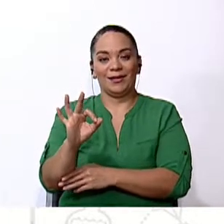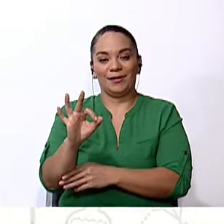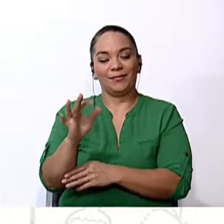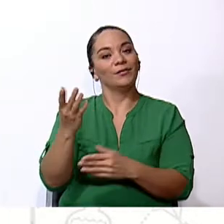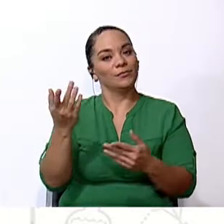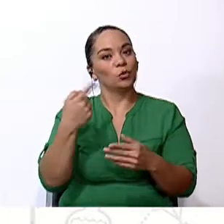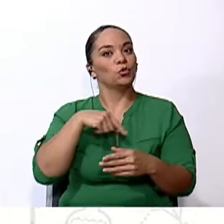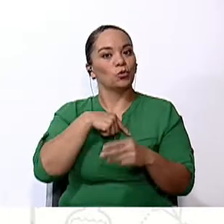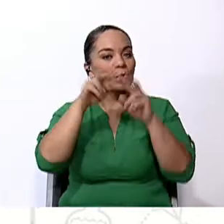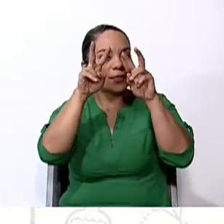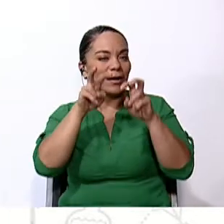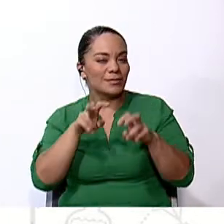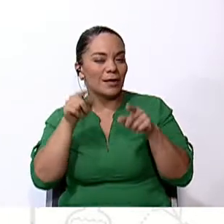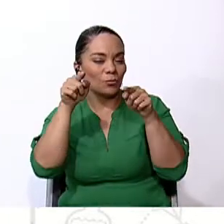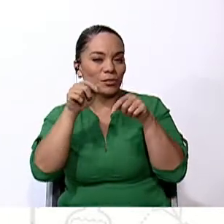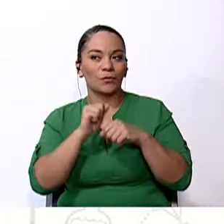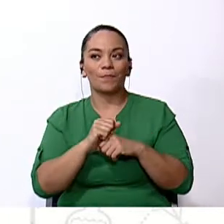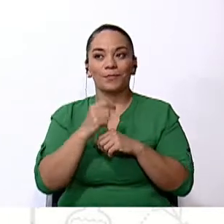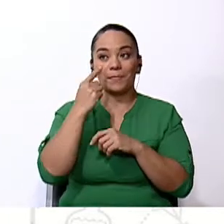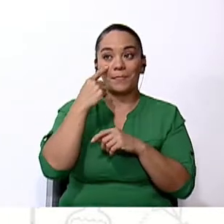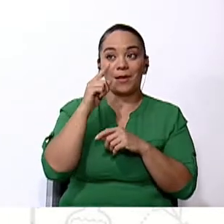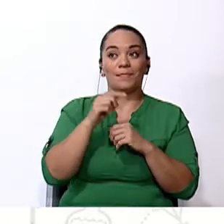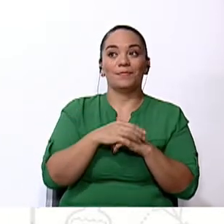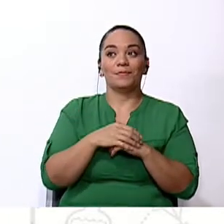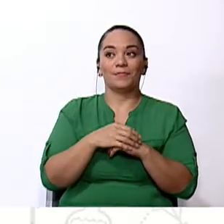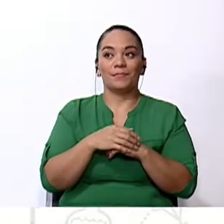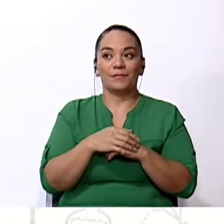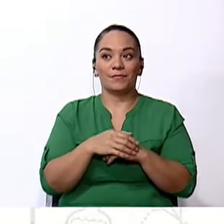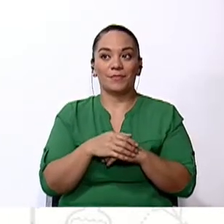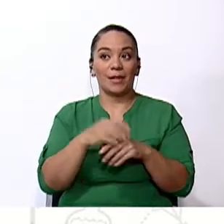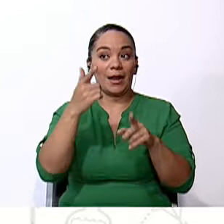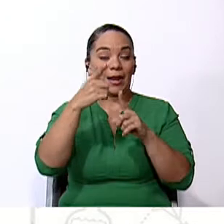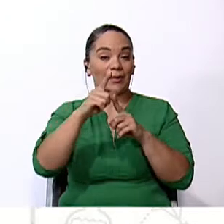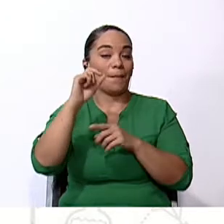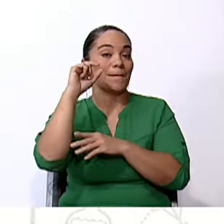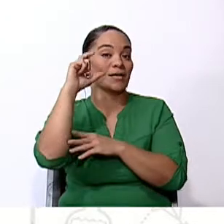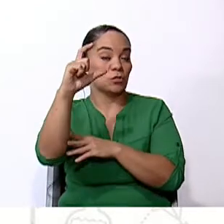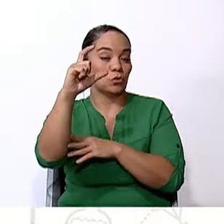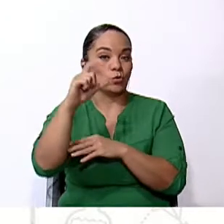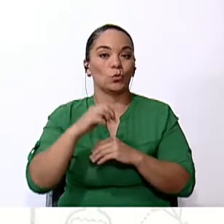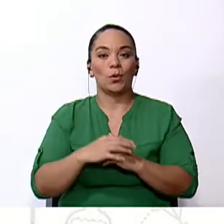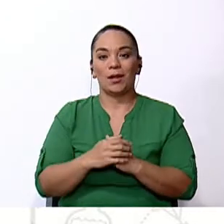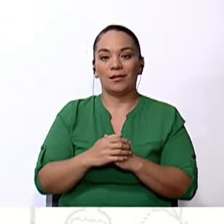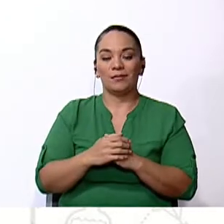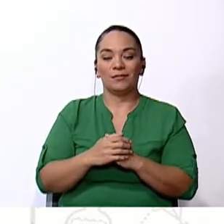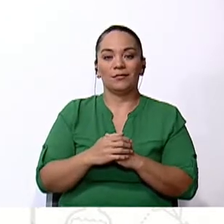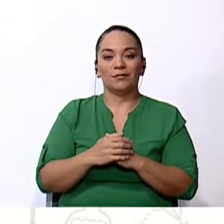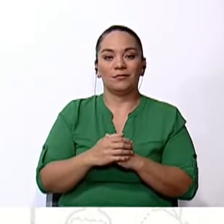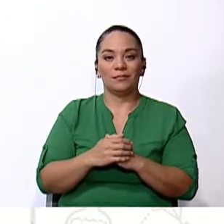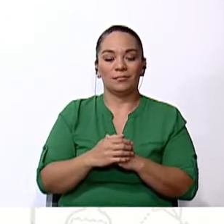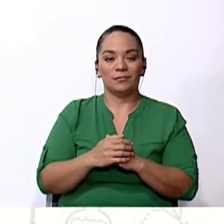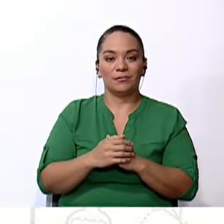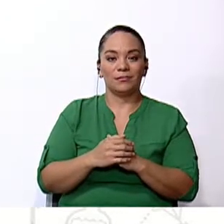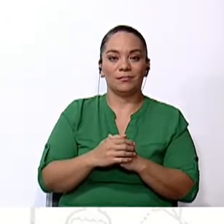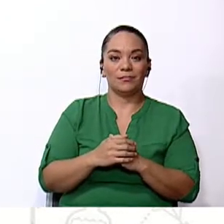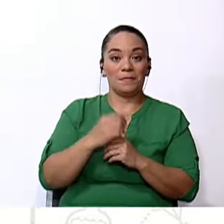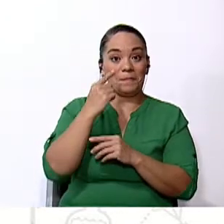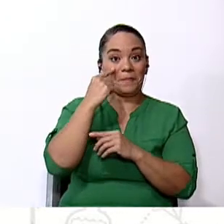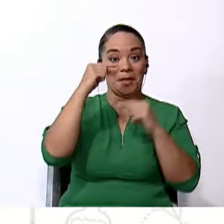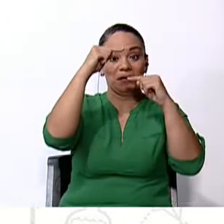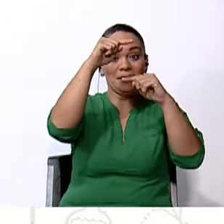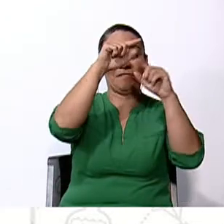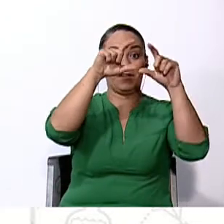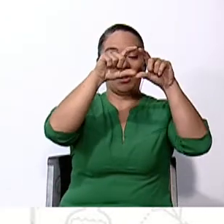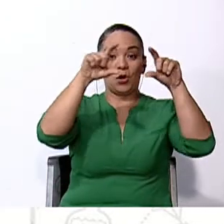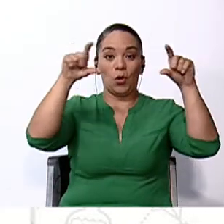el trazo de la B? Muy bien, la mayúscula, ven, alta, de arriba hacia abajo en el renglón.